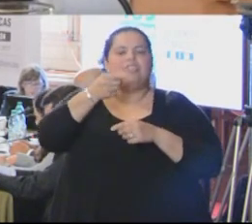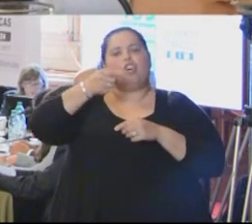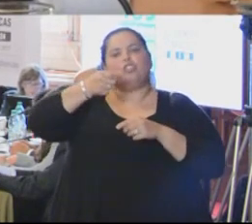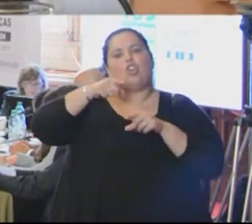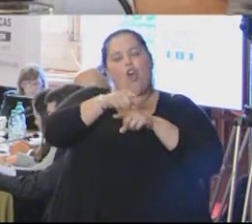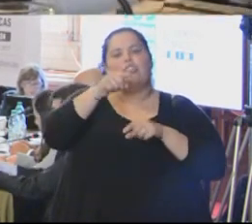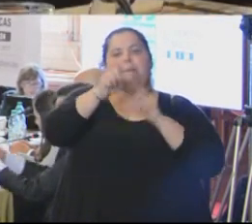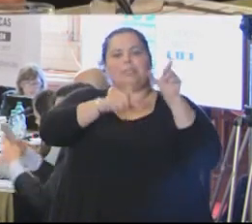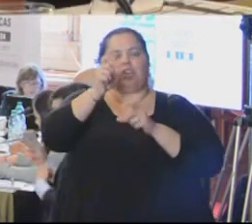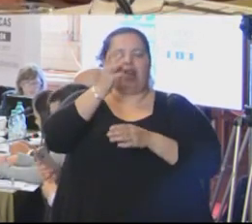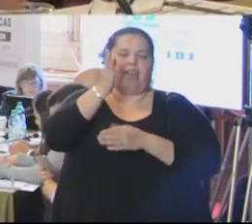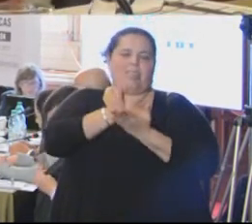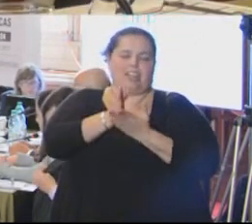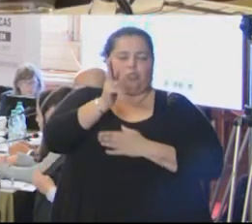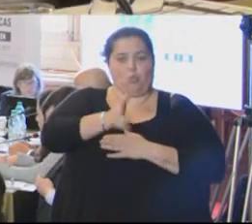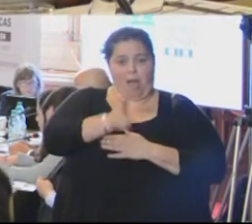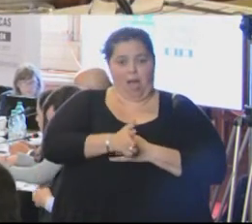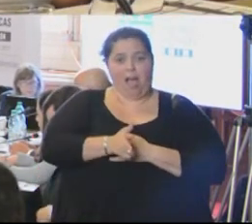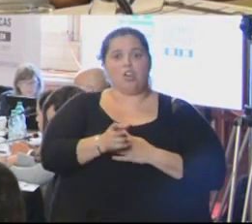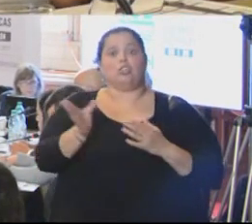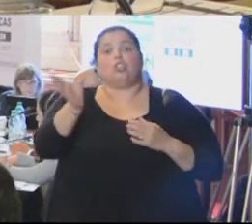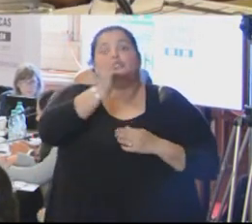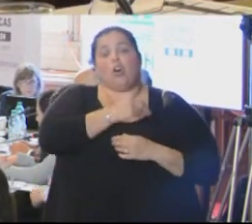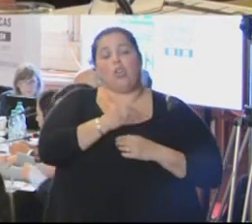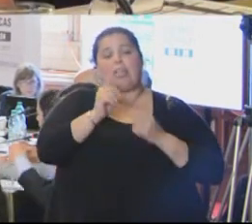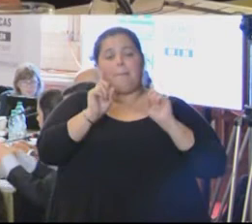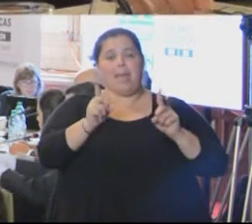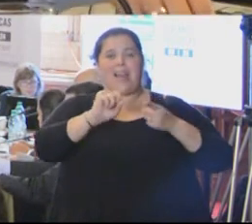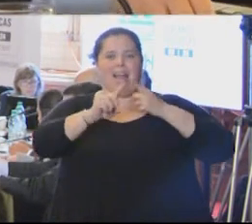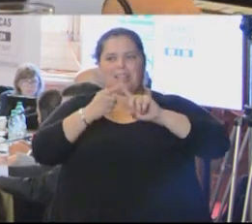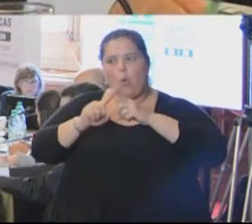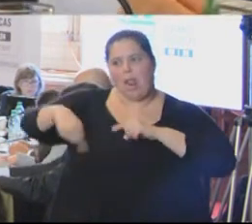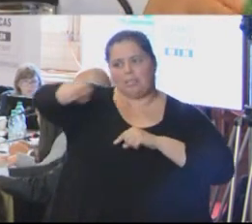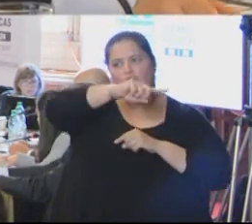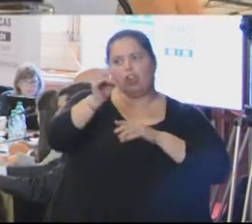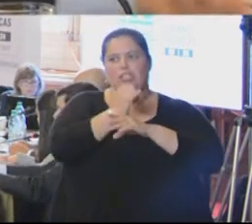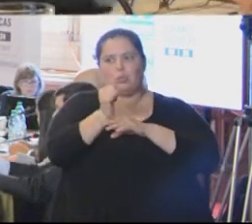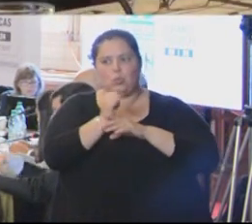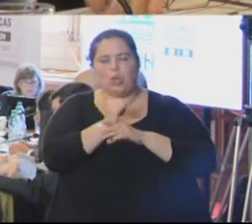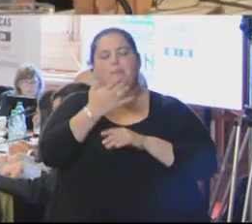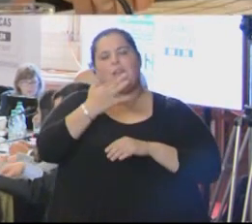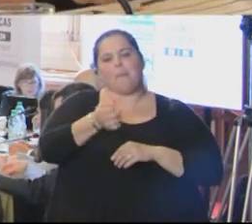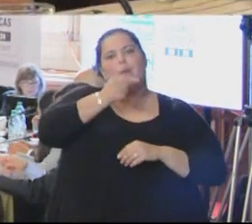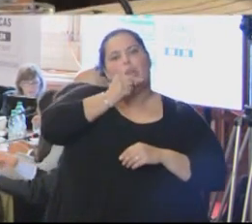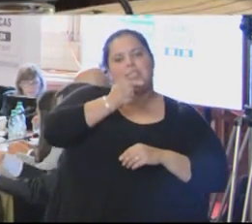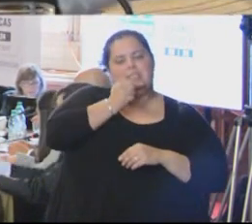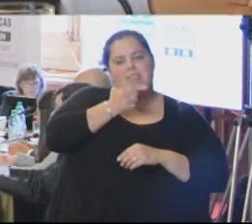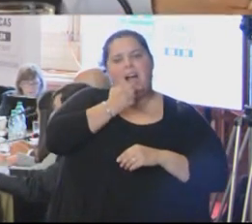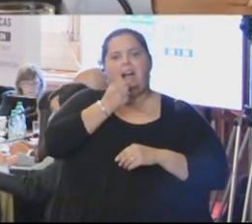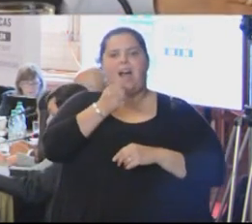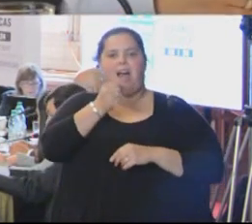la fortaleza de la entidad, así como la articulación con otras instituciones como la Policía Nacional, donde